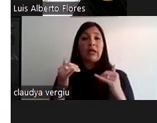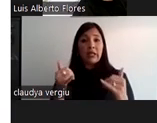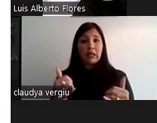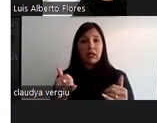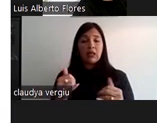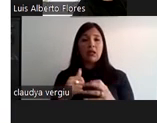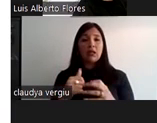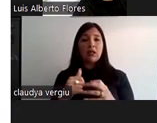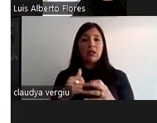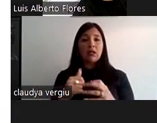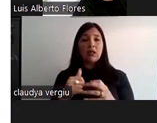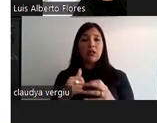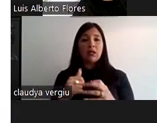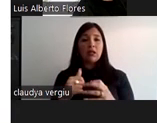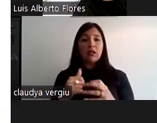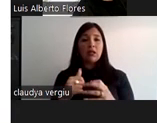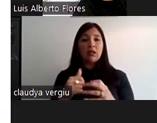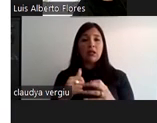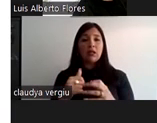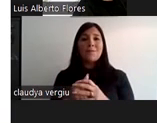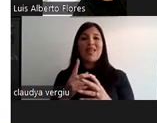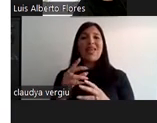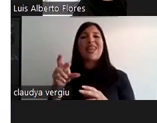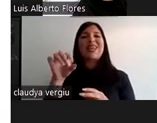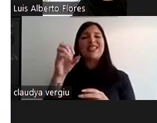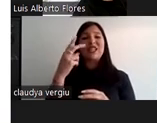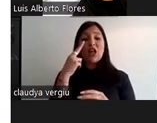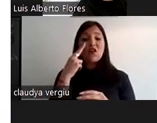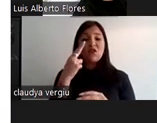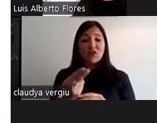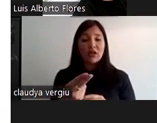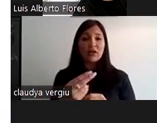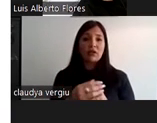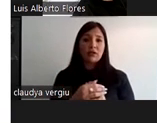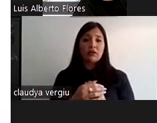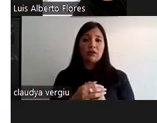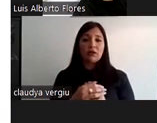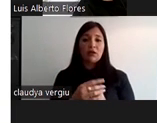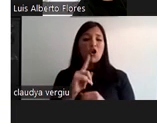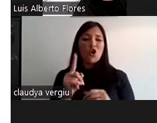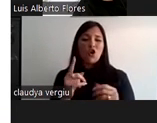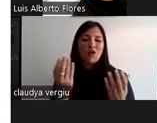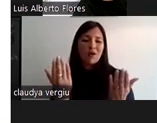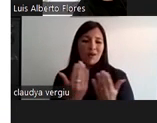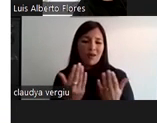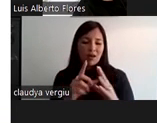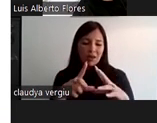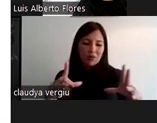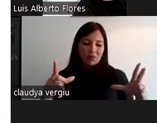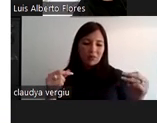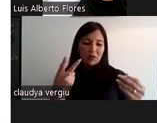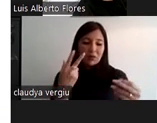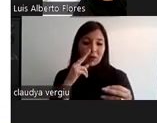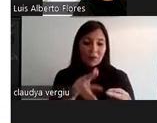eh necesitan ver no solamente leer los anuncios sino que